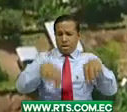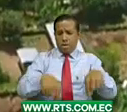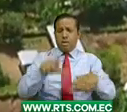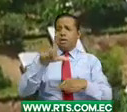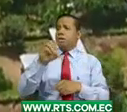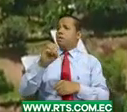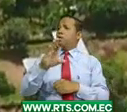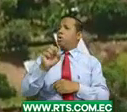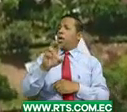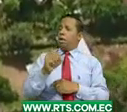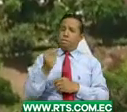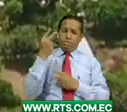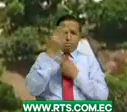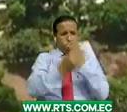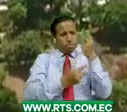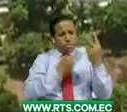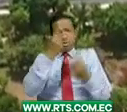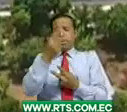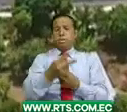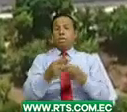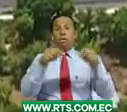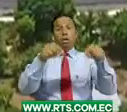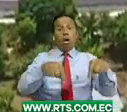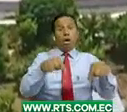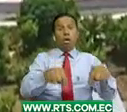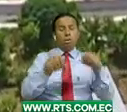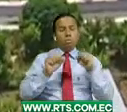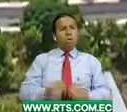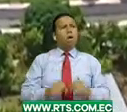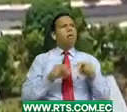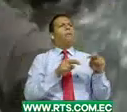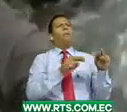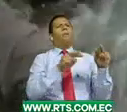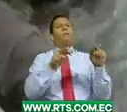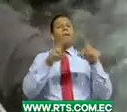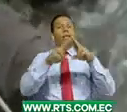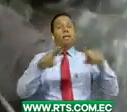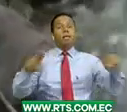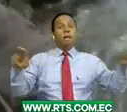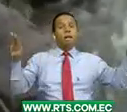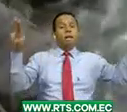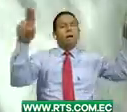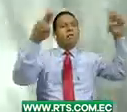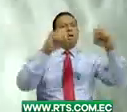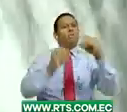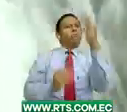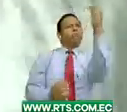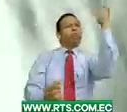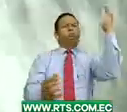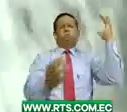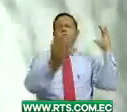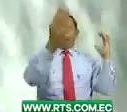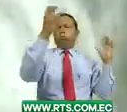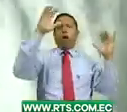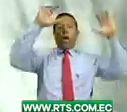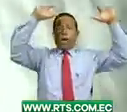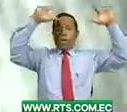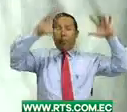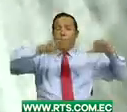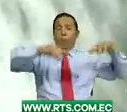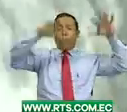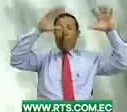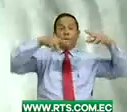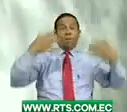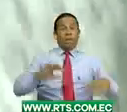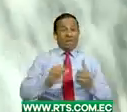Loreto. Loreto ofrece a sus visitantes un contacto con la naturaleza en medio del bosque tropical lluvioso a través de los